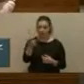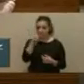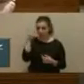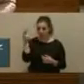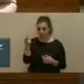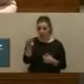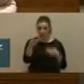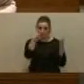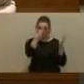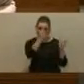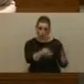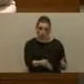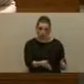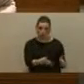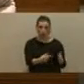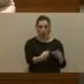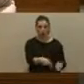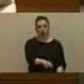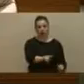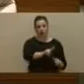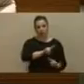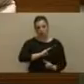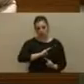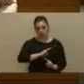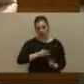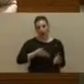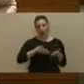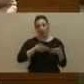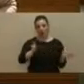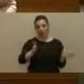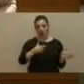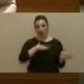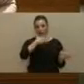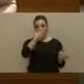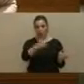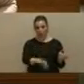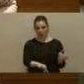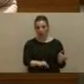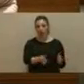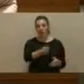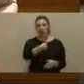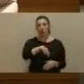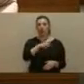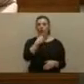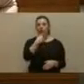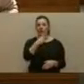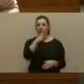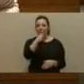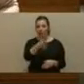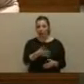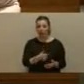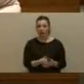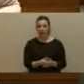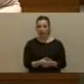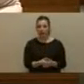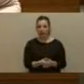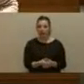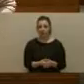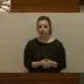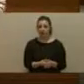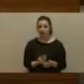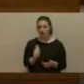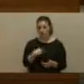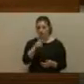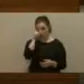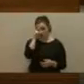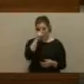obtener de usted una respuesta abierta. Y lo decimos porque, dentro, por supuesto, del respeto